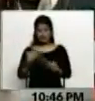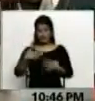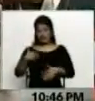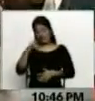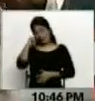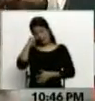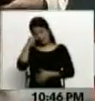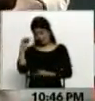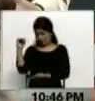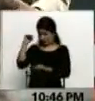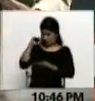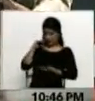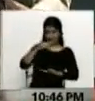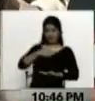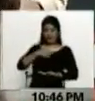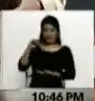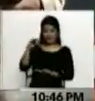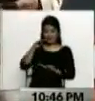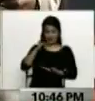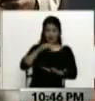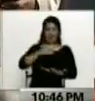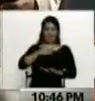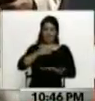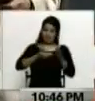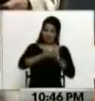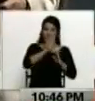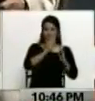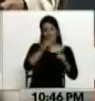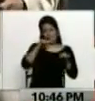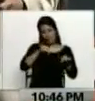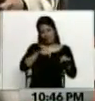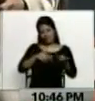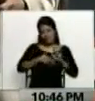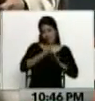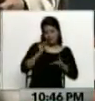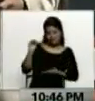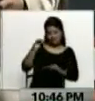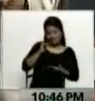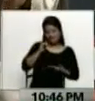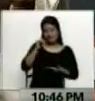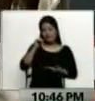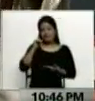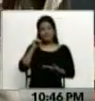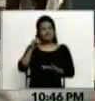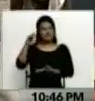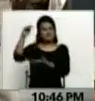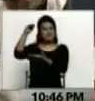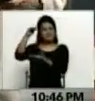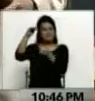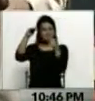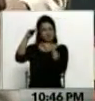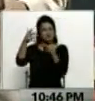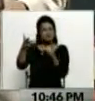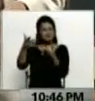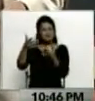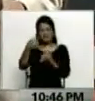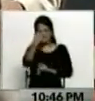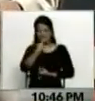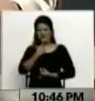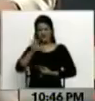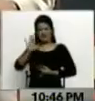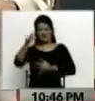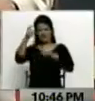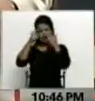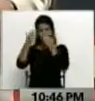bueno otro recuerdo me llevo en el día de hoy esta vez la imagen del